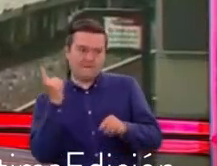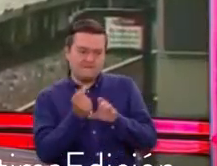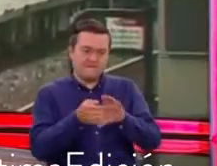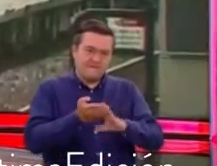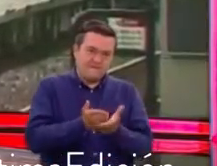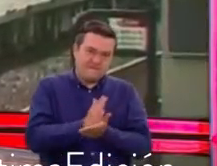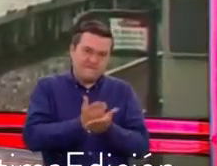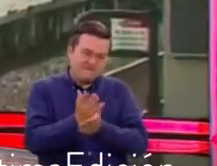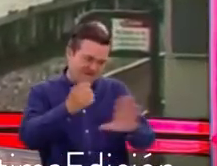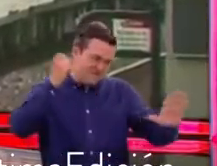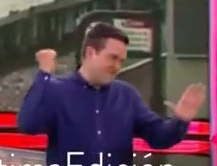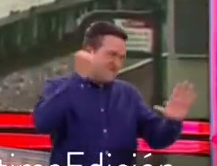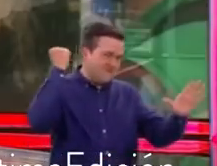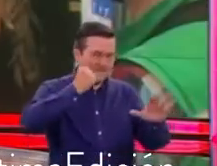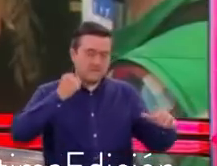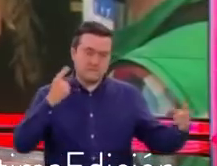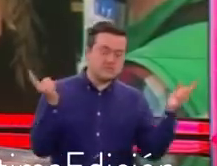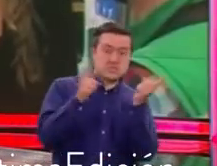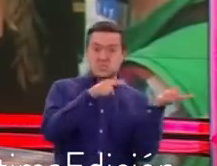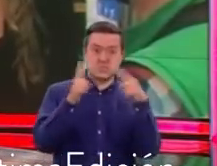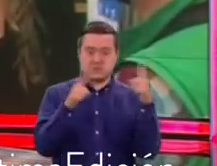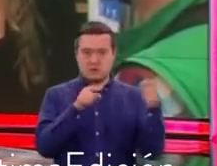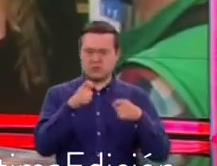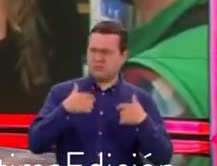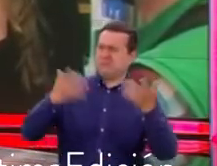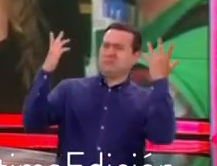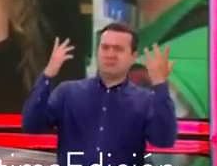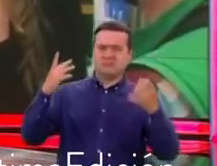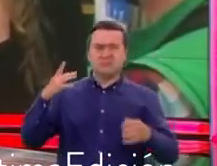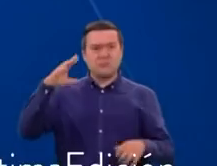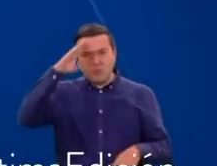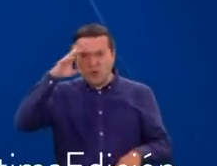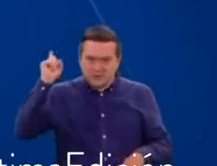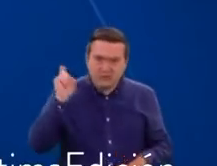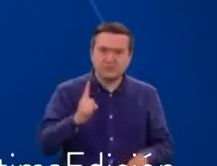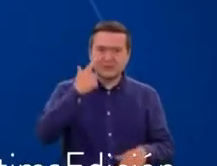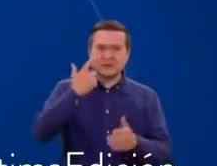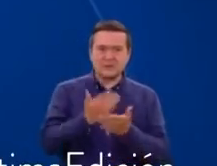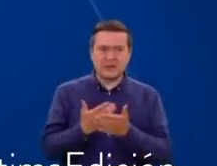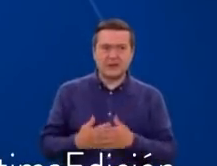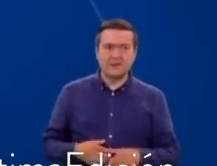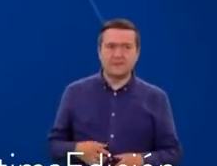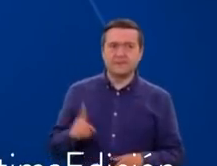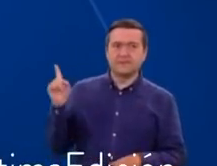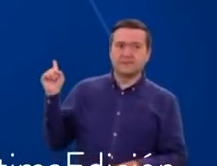exigieron más respeto en el sistema y pidieron más acción de la policía.